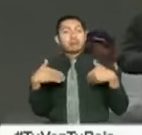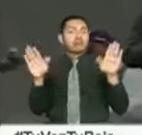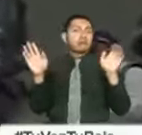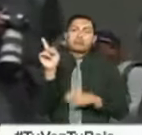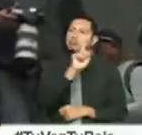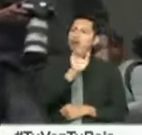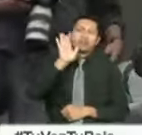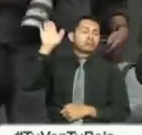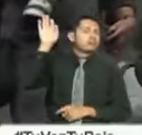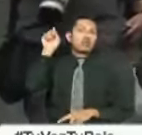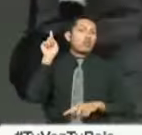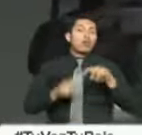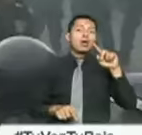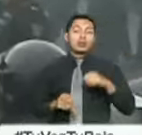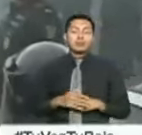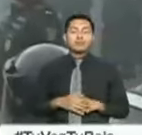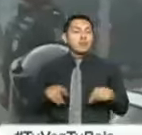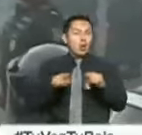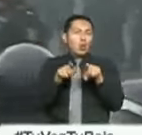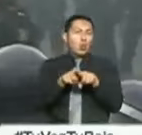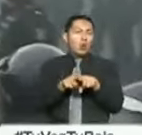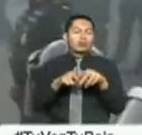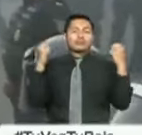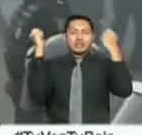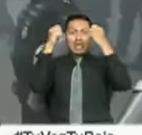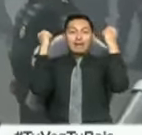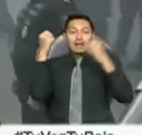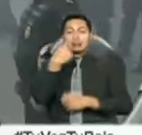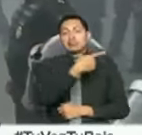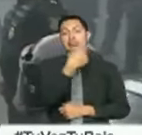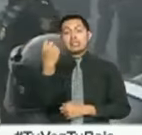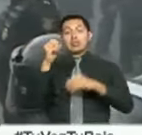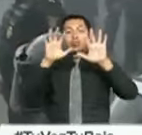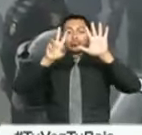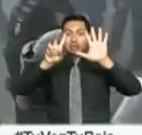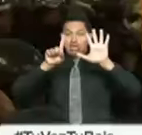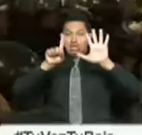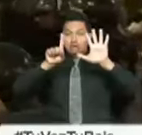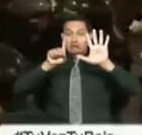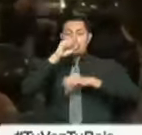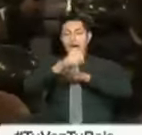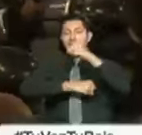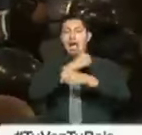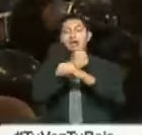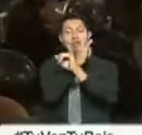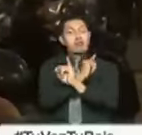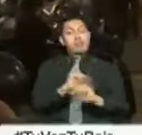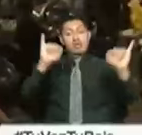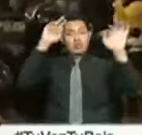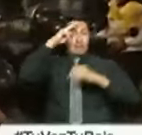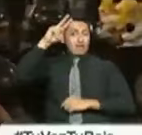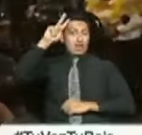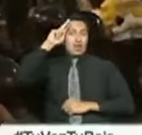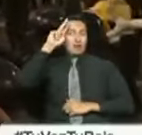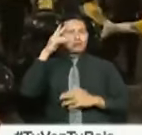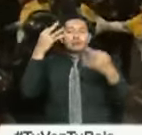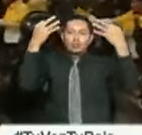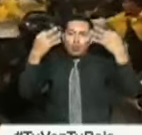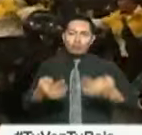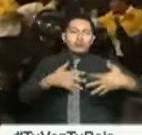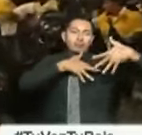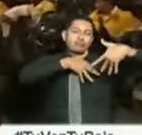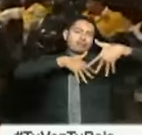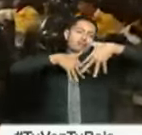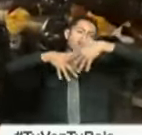protestas coinciden con la celebración del 106 aniversario de la independencia en México. La popularidad de Peña Nieto se ha desplomado por la